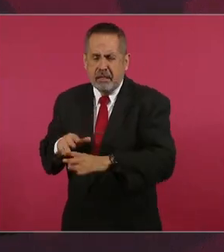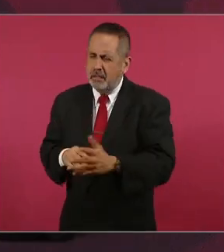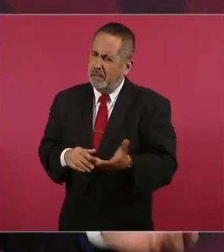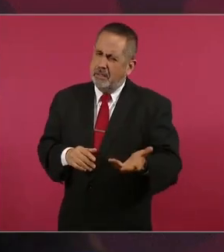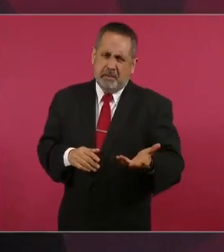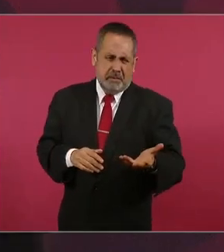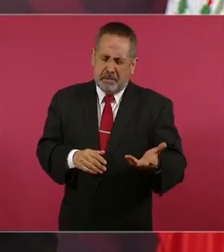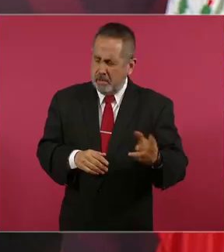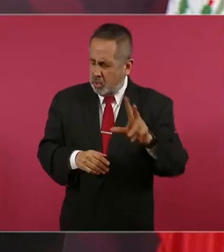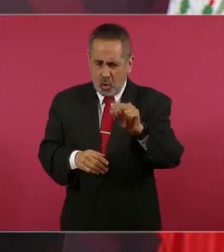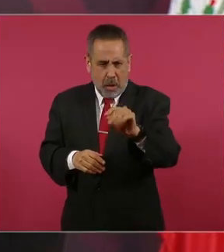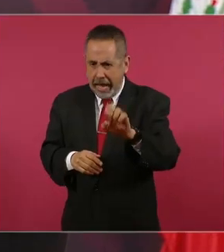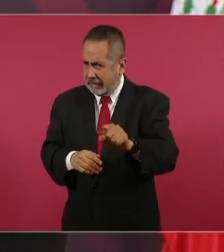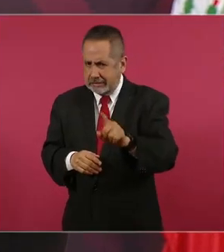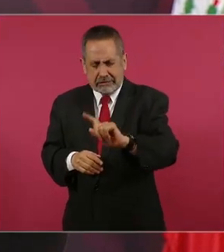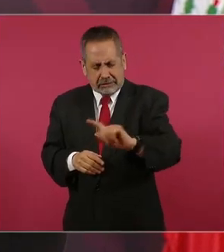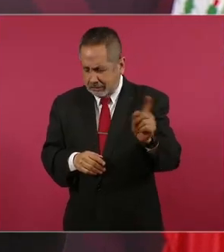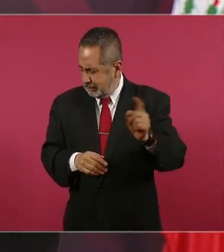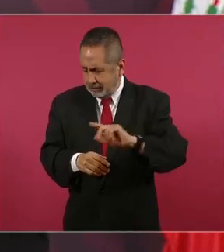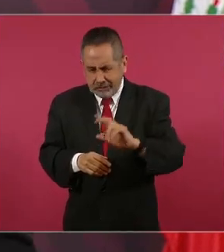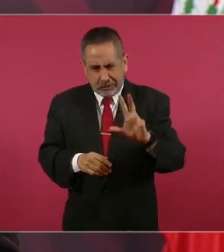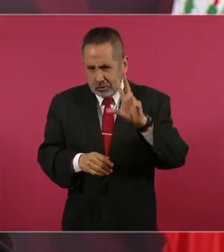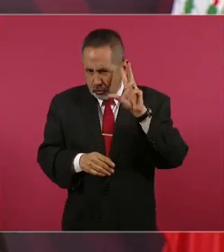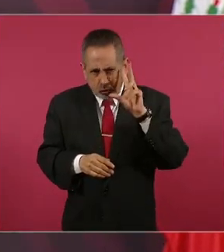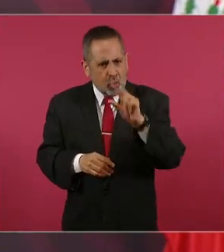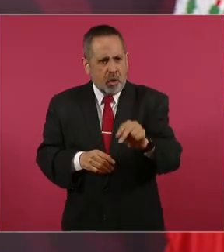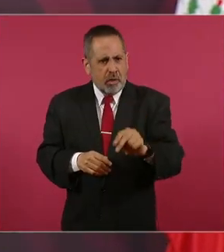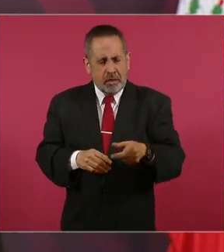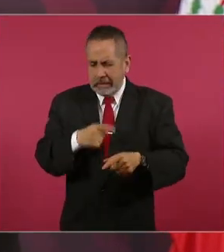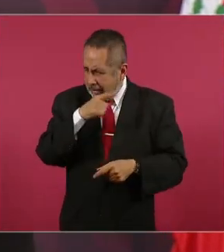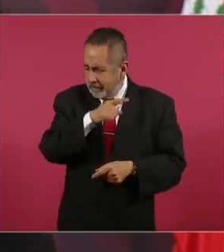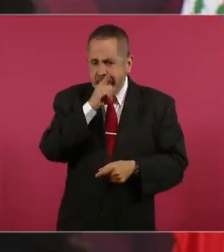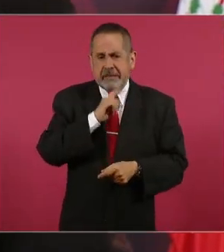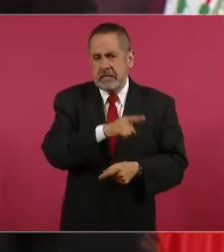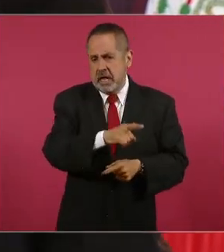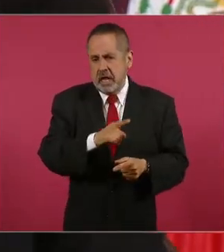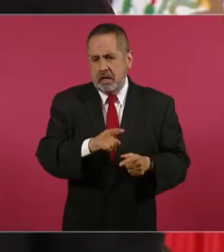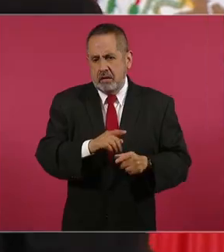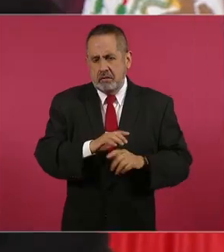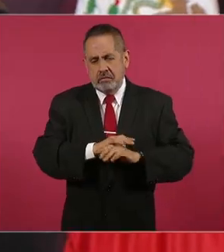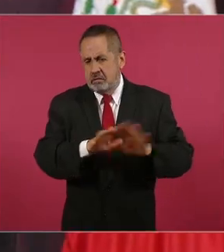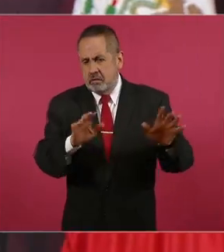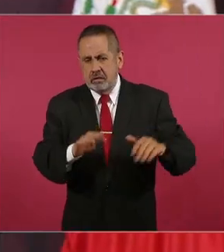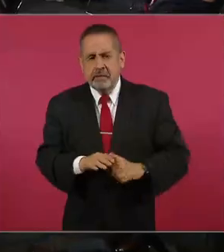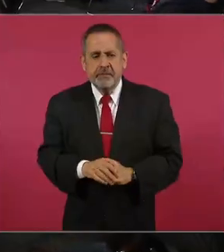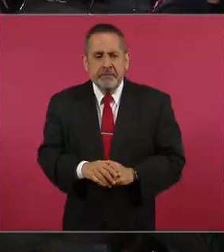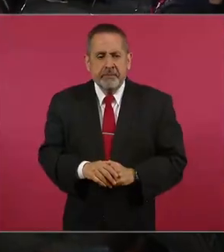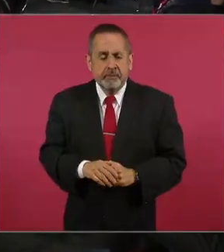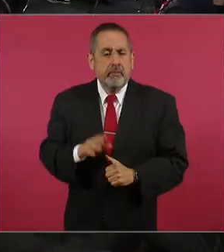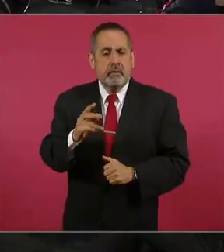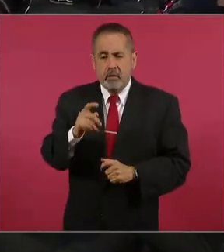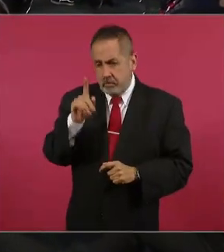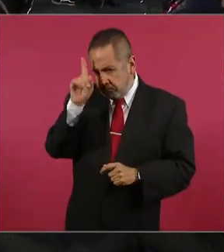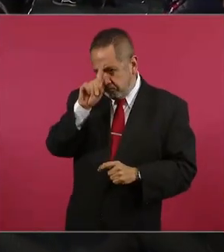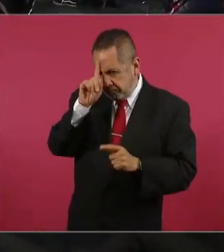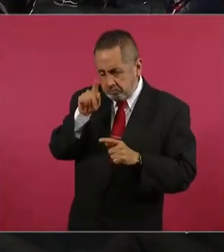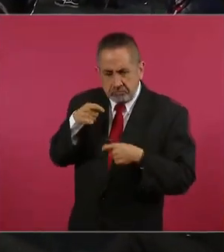Y no es así, no es así. Entonces, ¿cuál es el legado para los jóvenes?